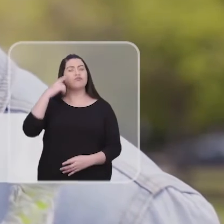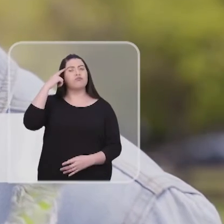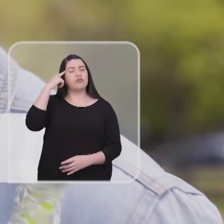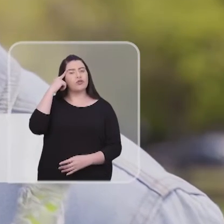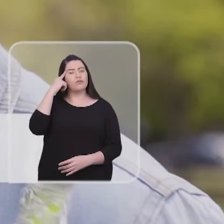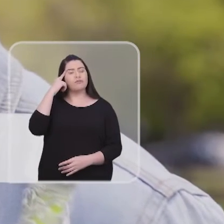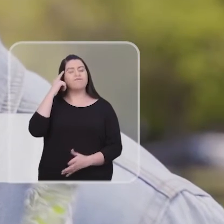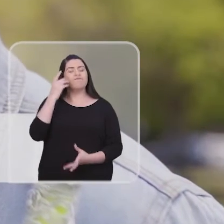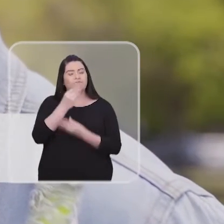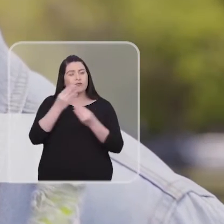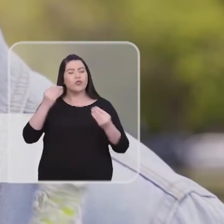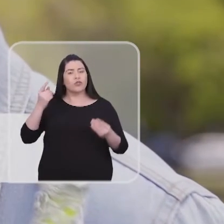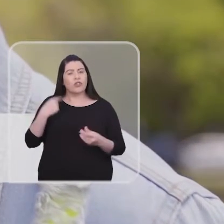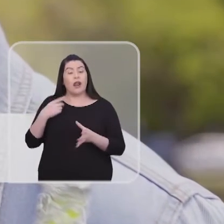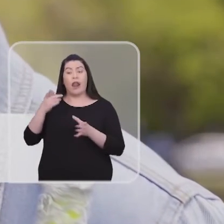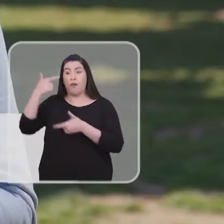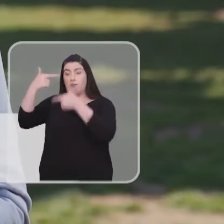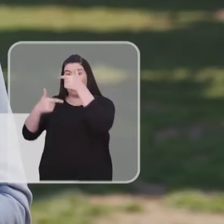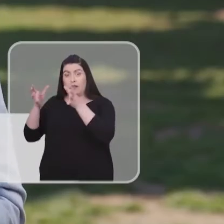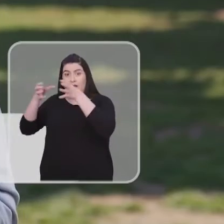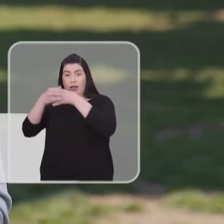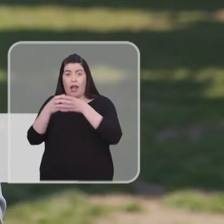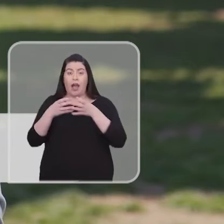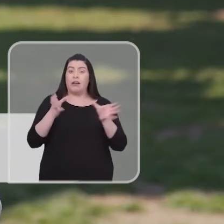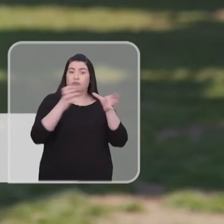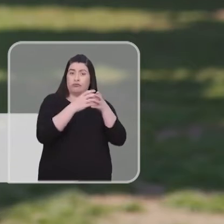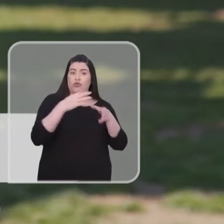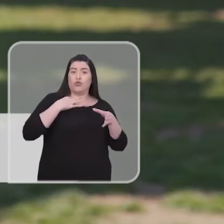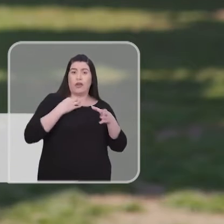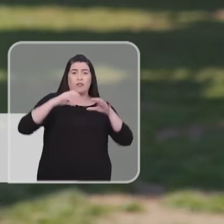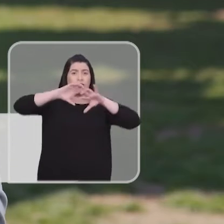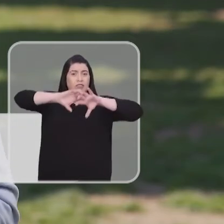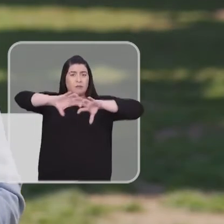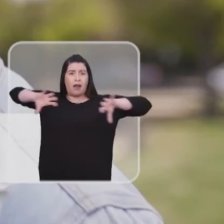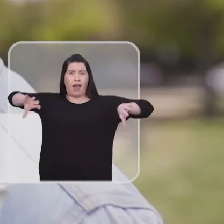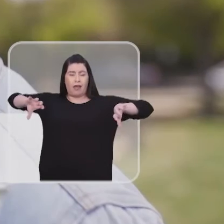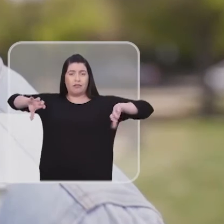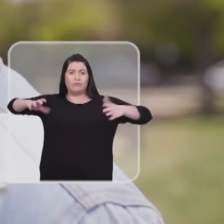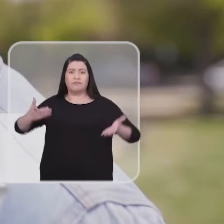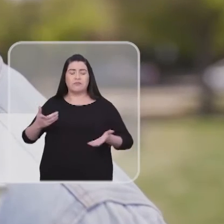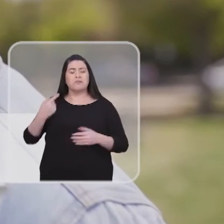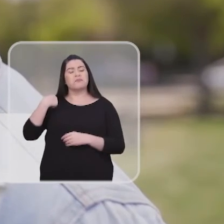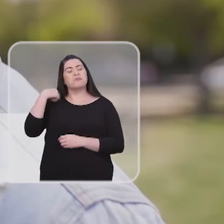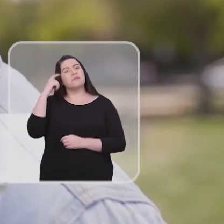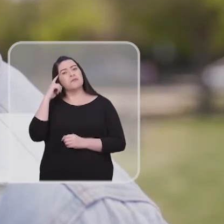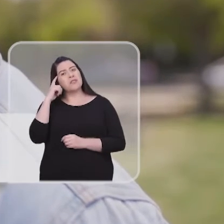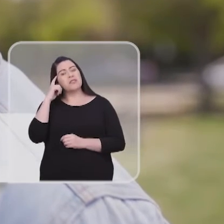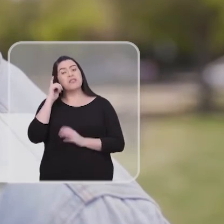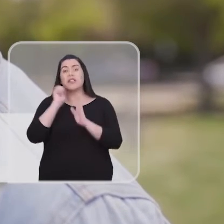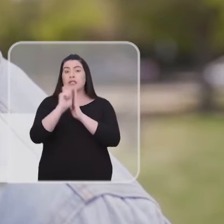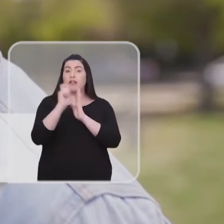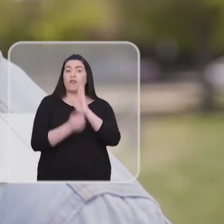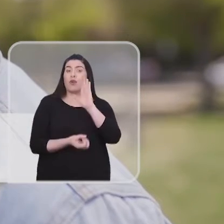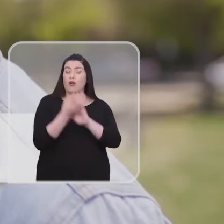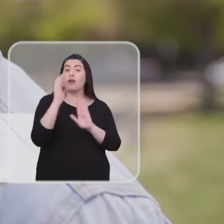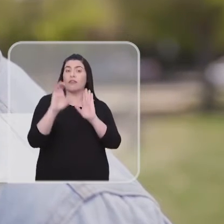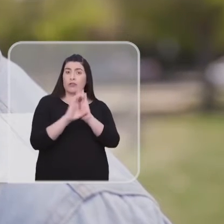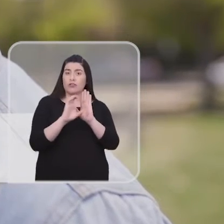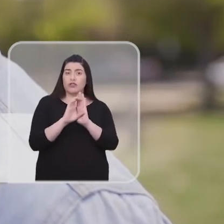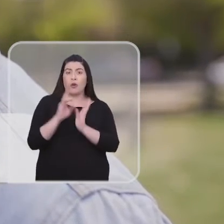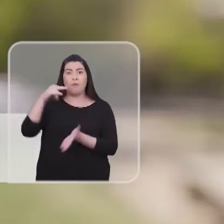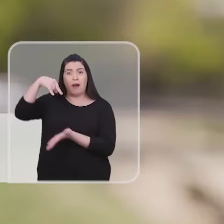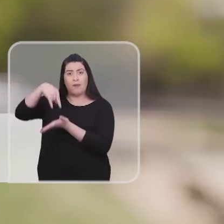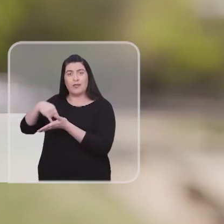Muchos creemos que la política y los ciudadanos estamos distanciados y divorciados. ¿Qué tal si escribimos una nueva